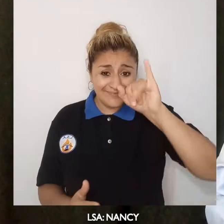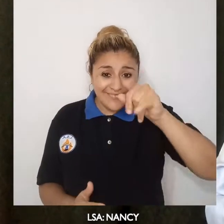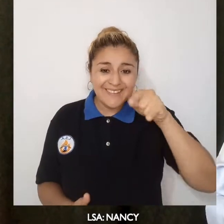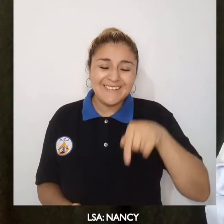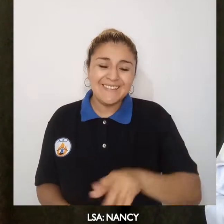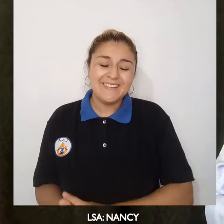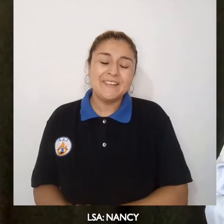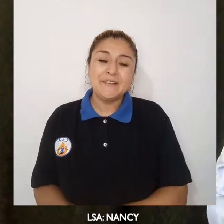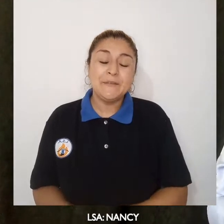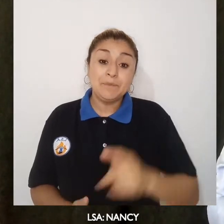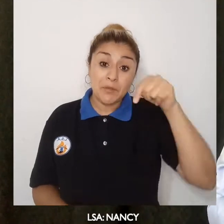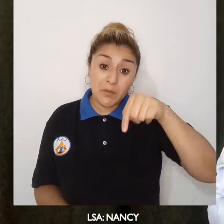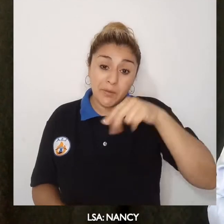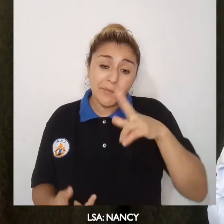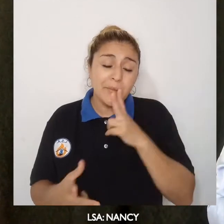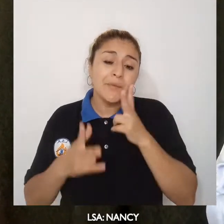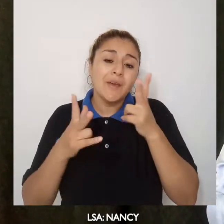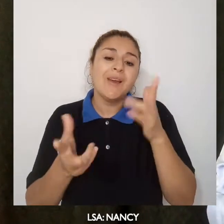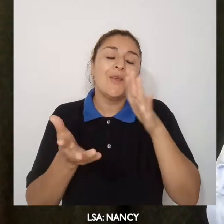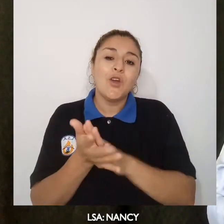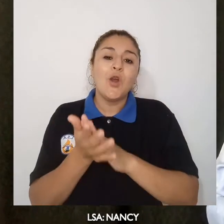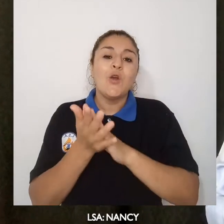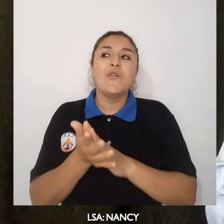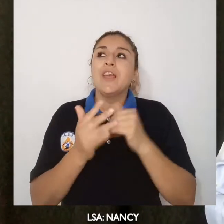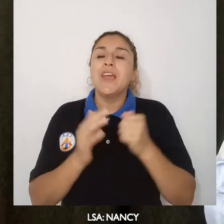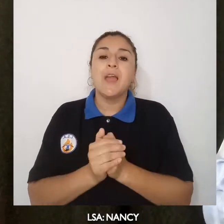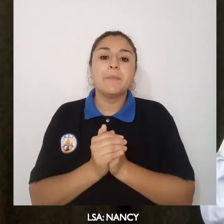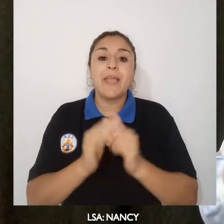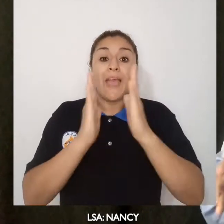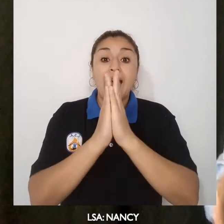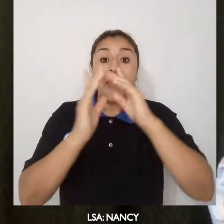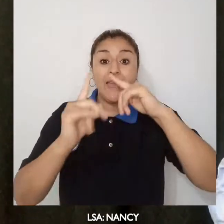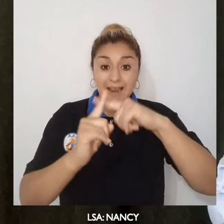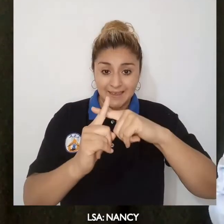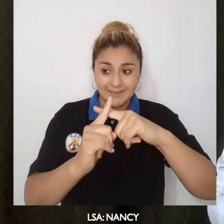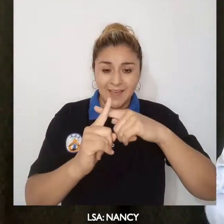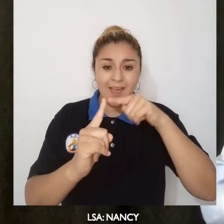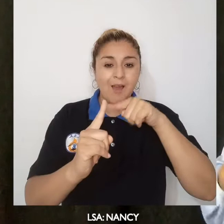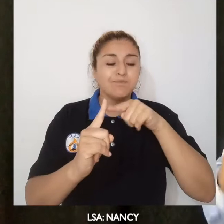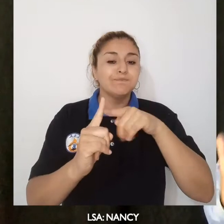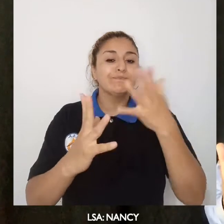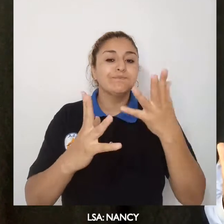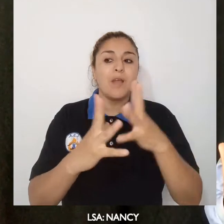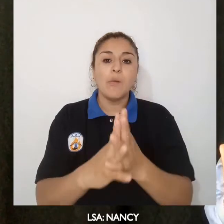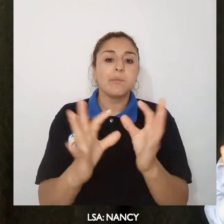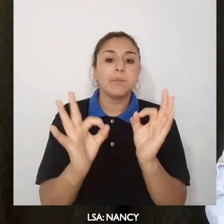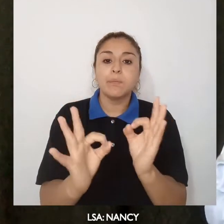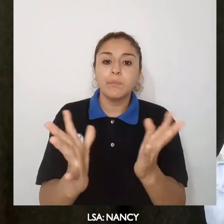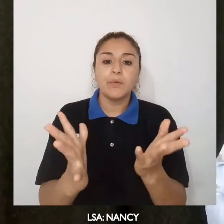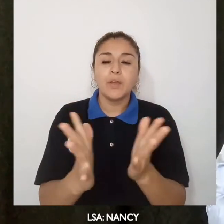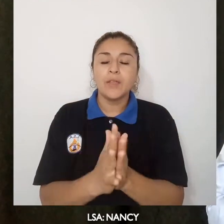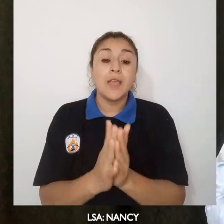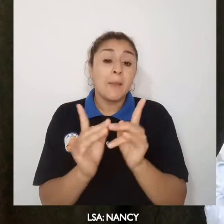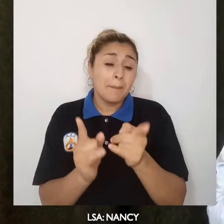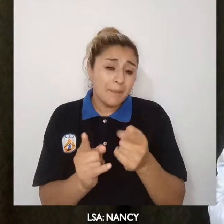hablando hoy de la iglesia y la plenitud de la iglesia de acuerdo a